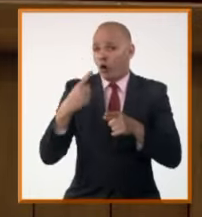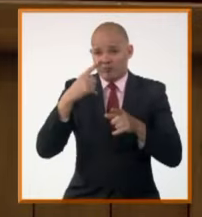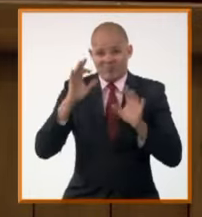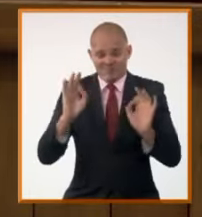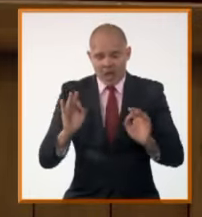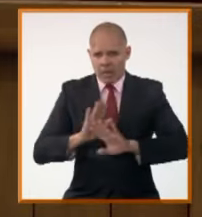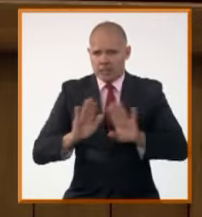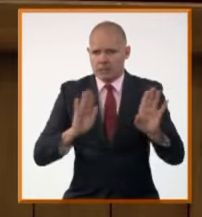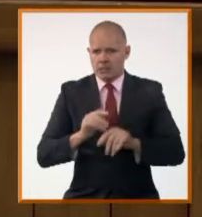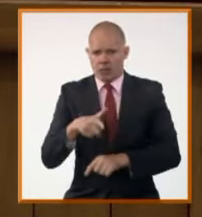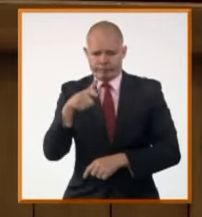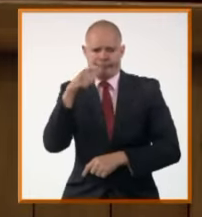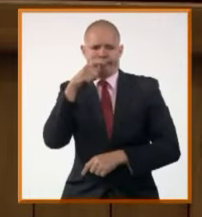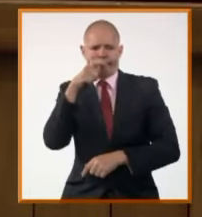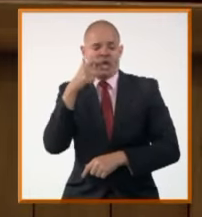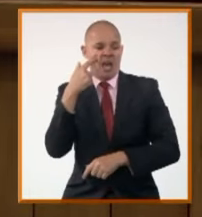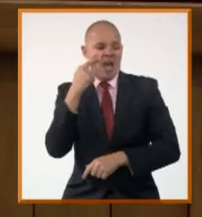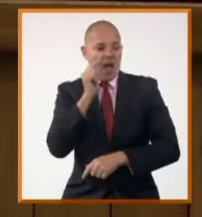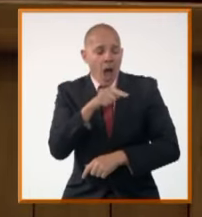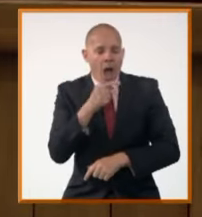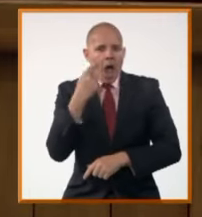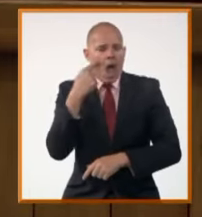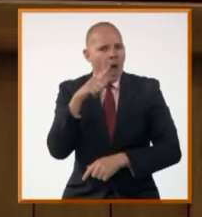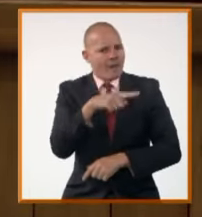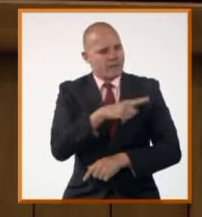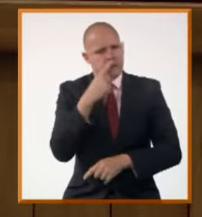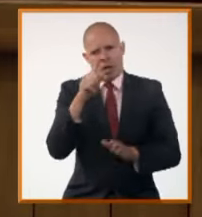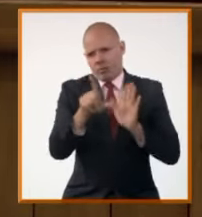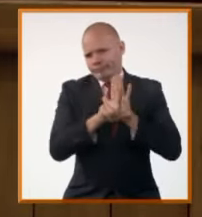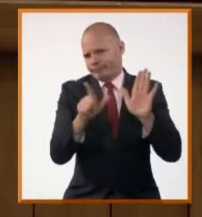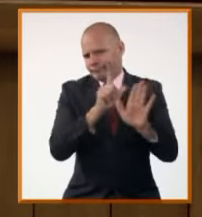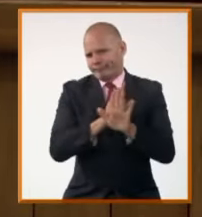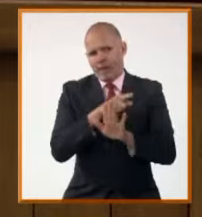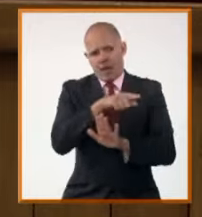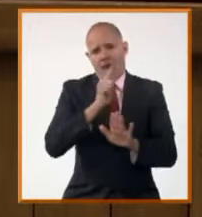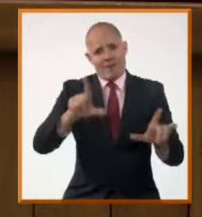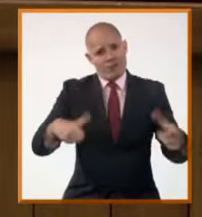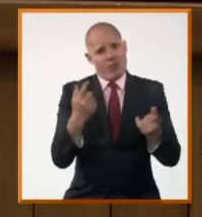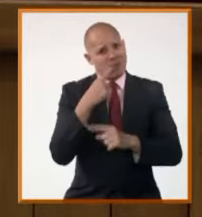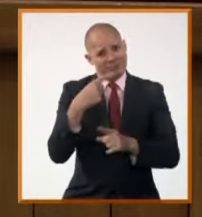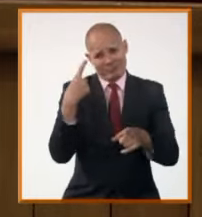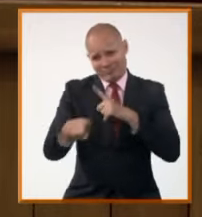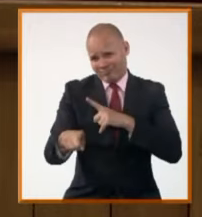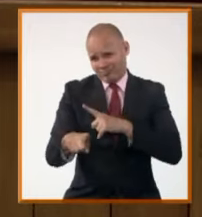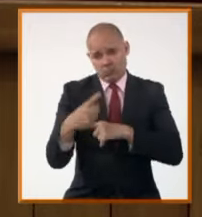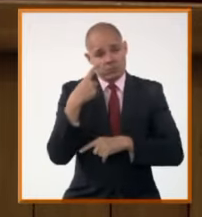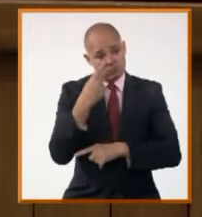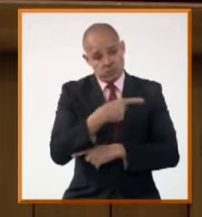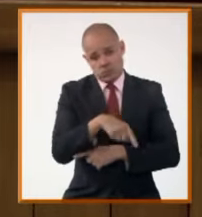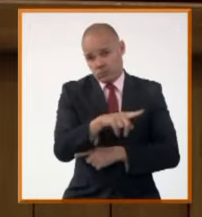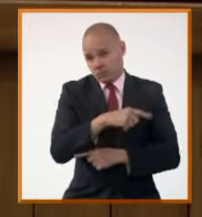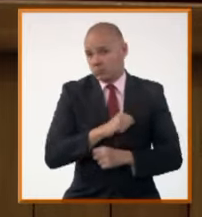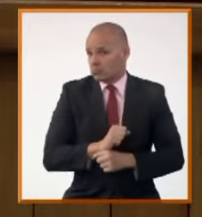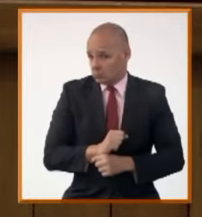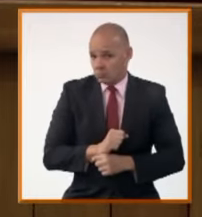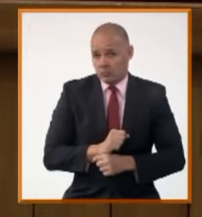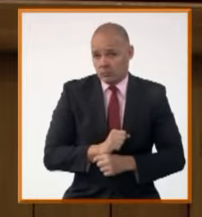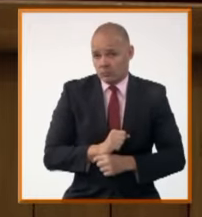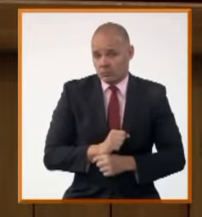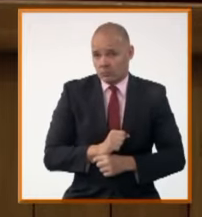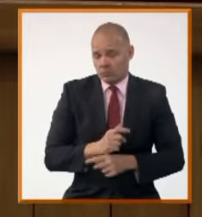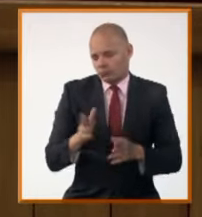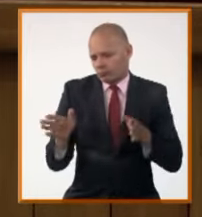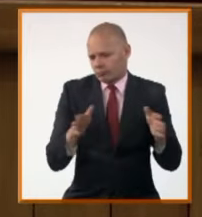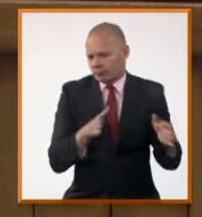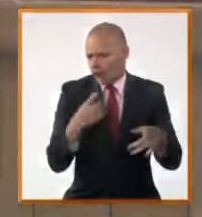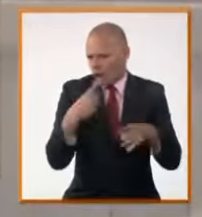identificado numerosas distorsiones. El monopolio estatal del comercio